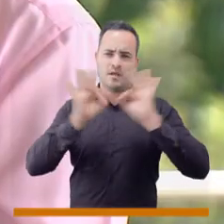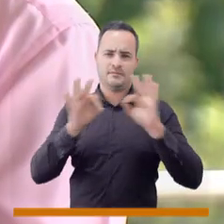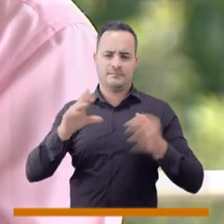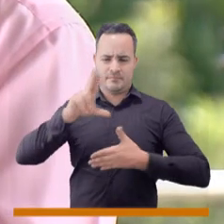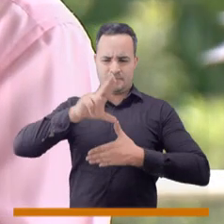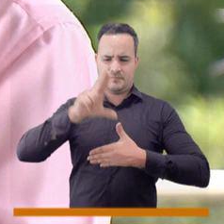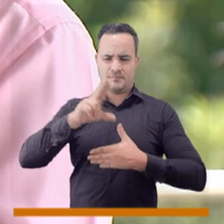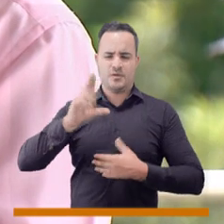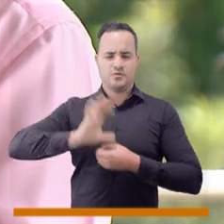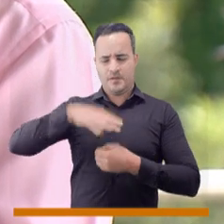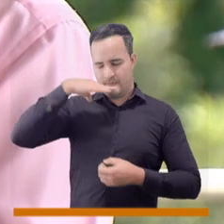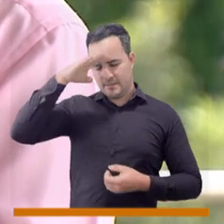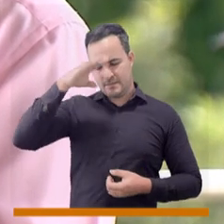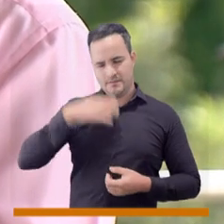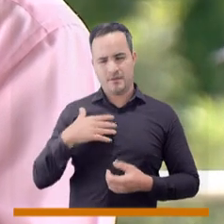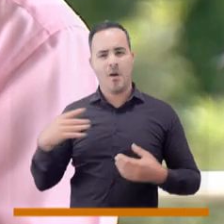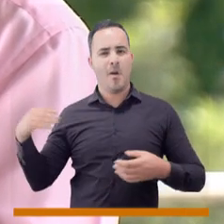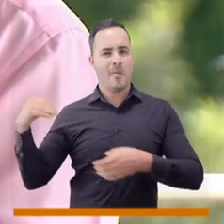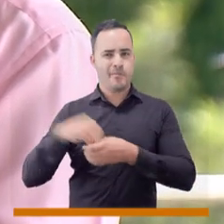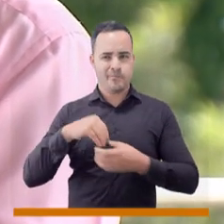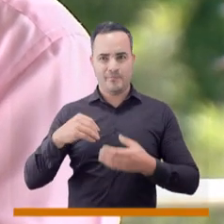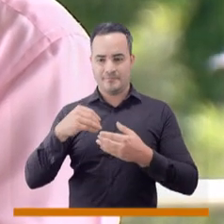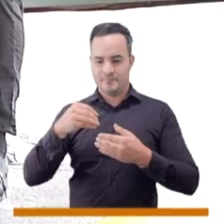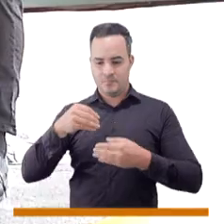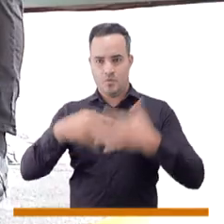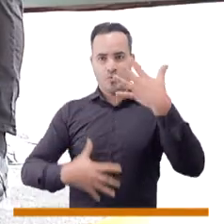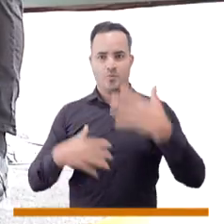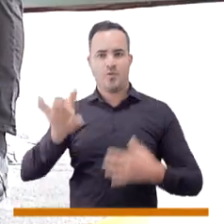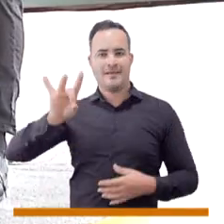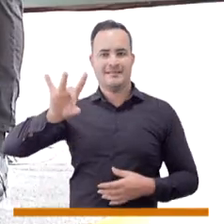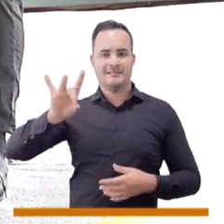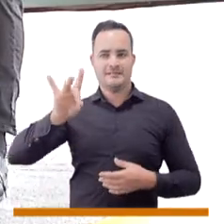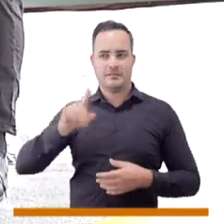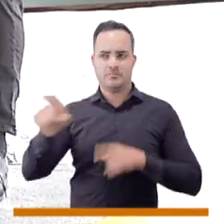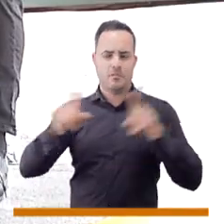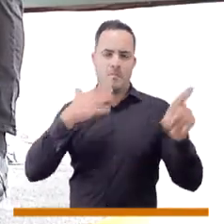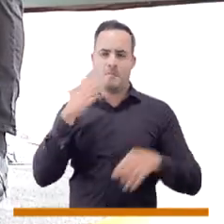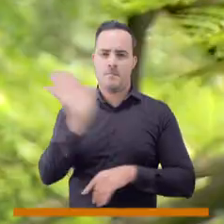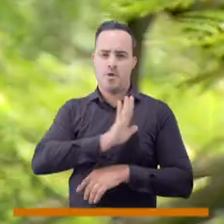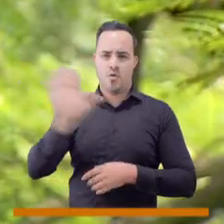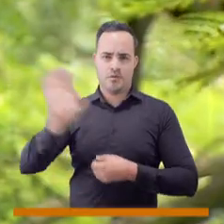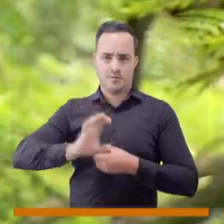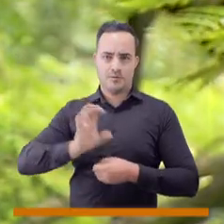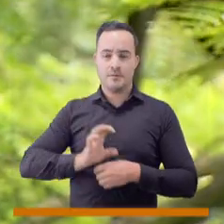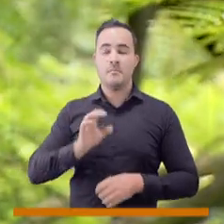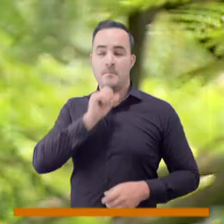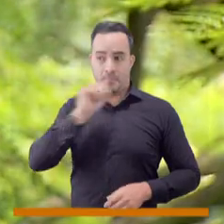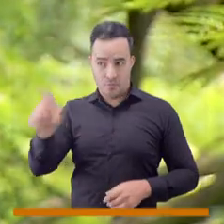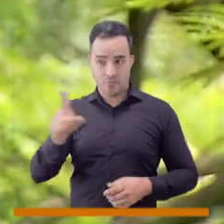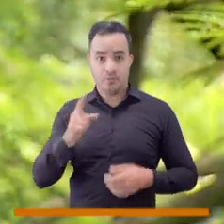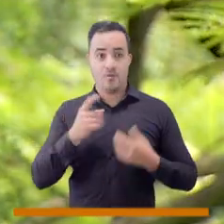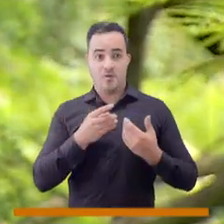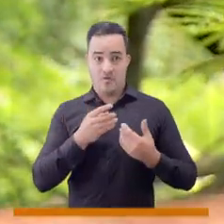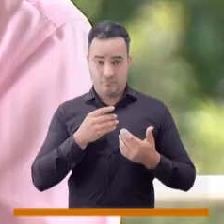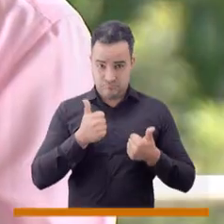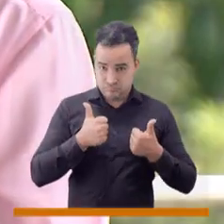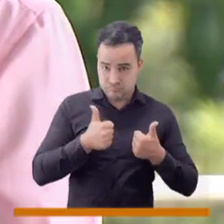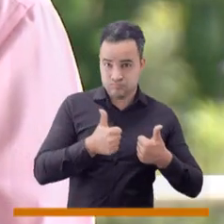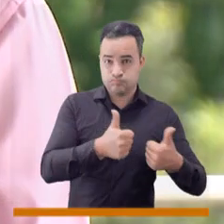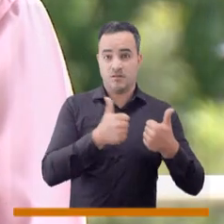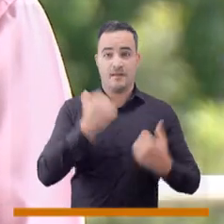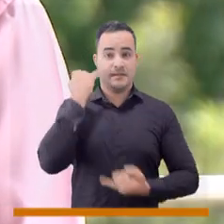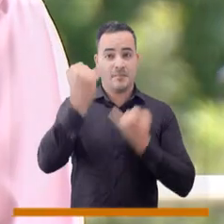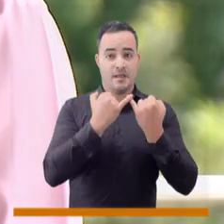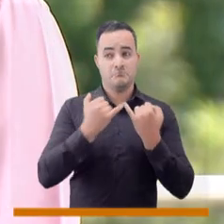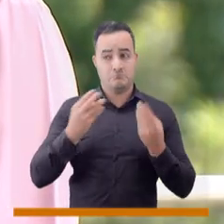para realizar negocios en toda Latinoamérica, ratificando lo que dice el concejal. La pregunta es si está llegando la inversión a la ciudad.